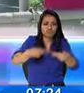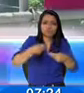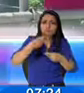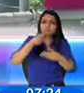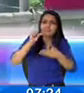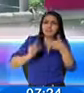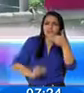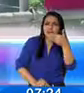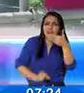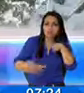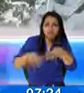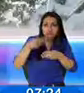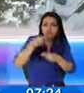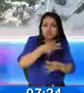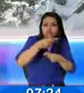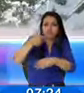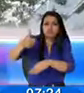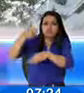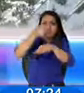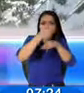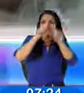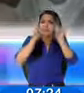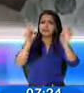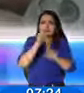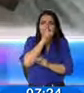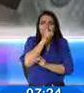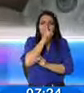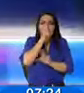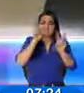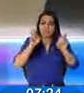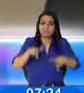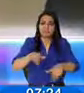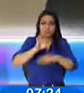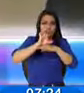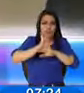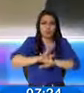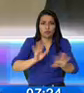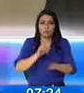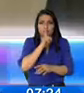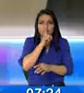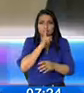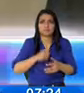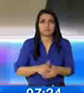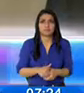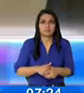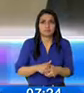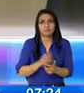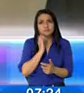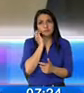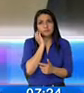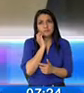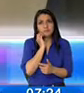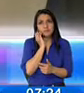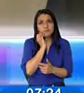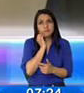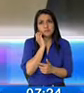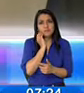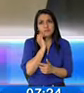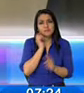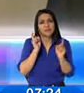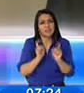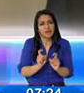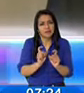las delaciones realizadas por altos ejecutivos de la empresa con respecto a Ecuador. Las cosas, sin embargo, tienen que permanecer en